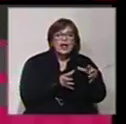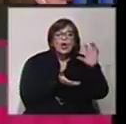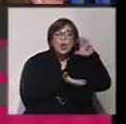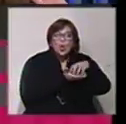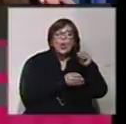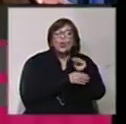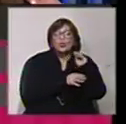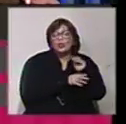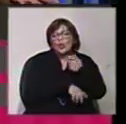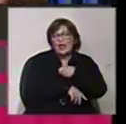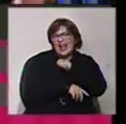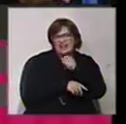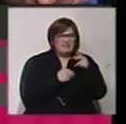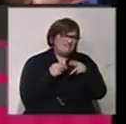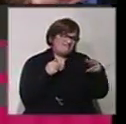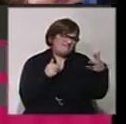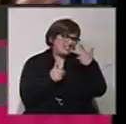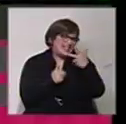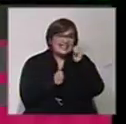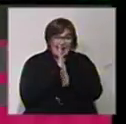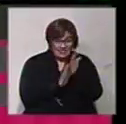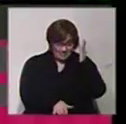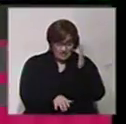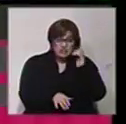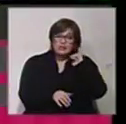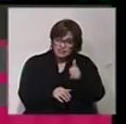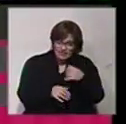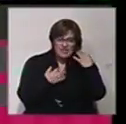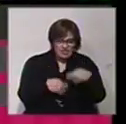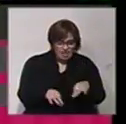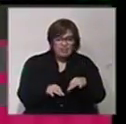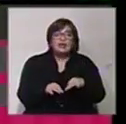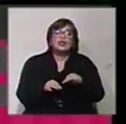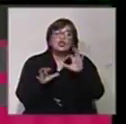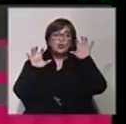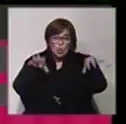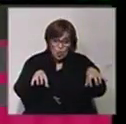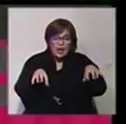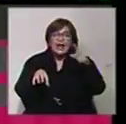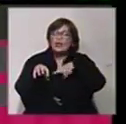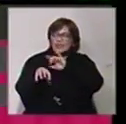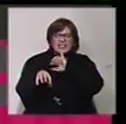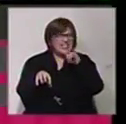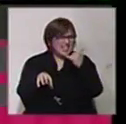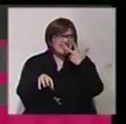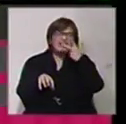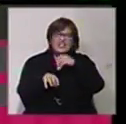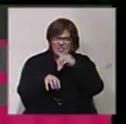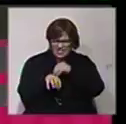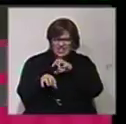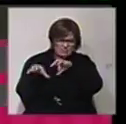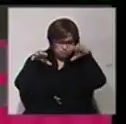unas 3 cuadras, queda cerca, con entrada gratuita. Es cierto, es cierto. Sí, son 2 sedes, el año pasado ya lo hubo, ya es la tercera edición que hay